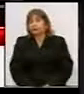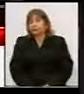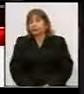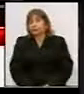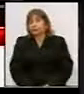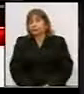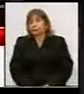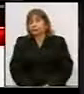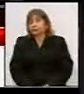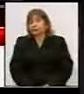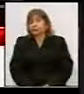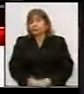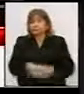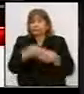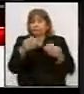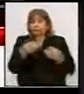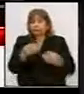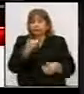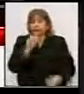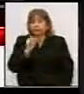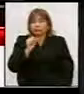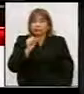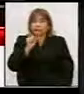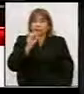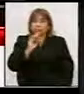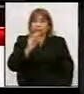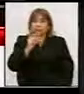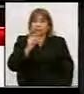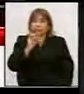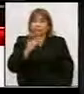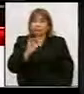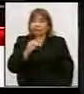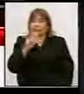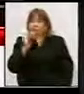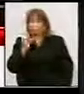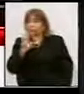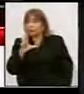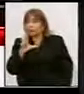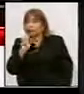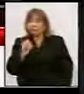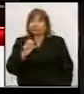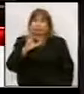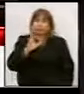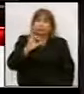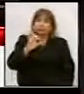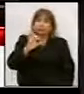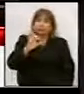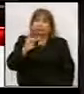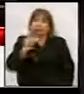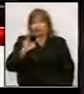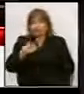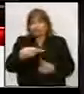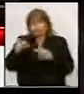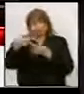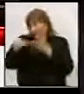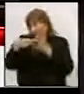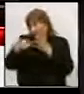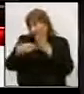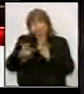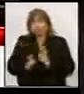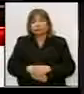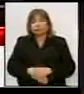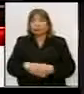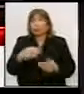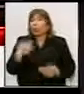que obviamente la SBS, el MEF, el MINAGRE, el COFIDE, el FONAF, etcétera, etcétera, tienen una